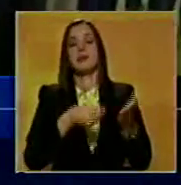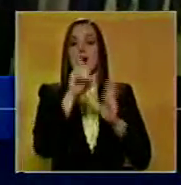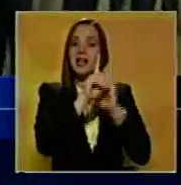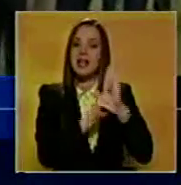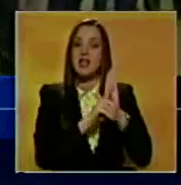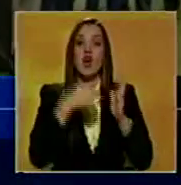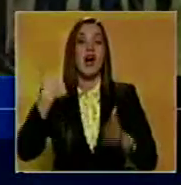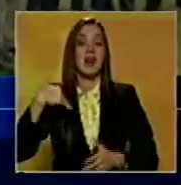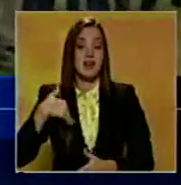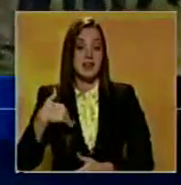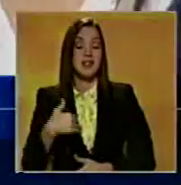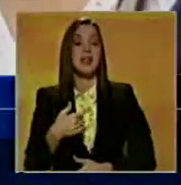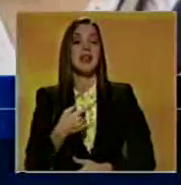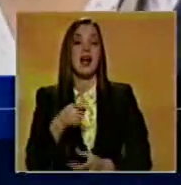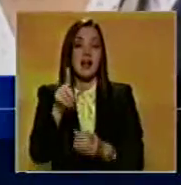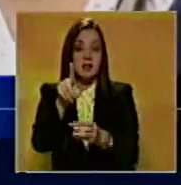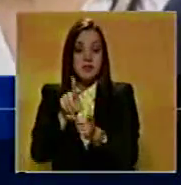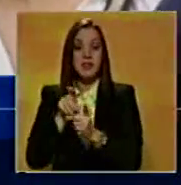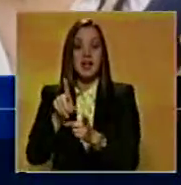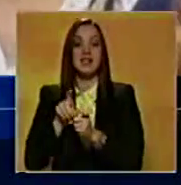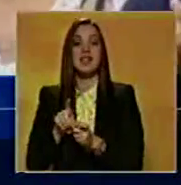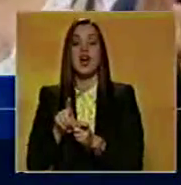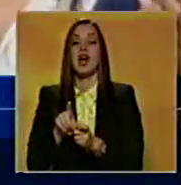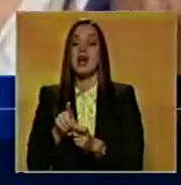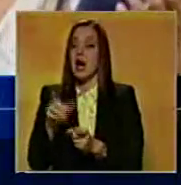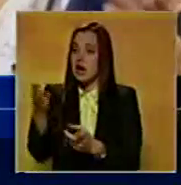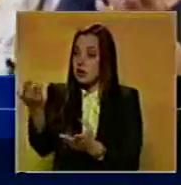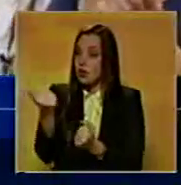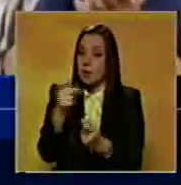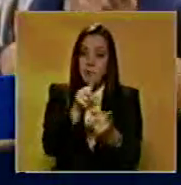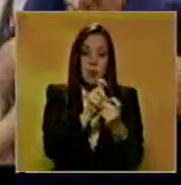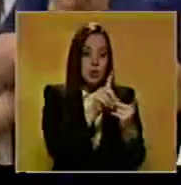pasa a tener retención cero a las exportaciones regionales